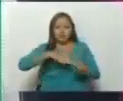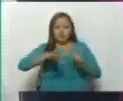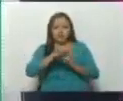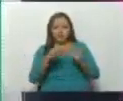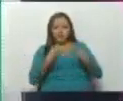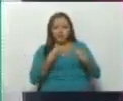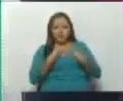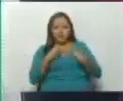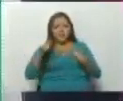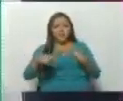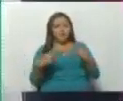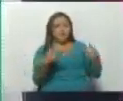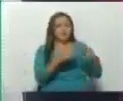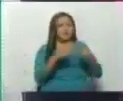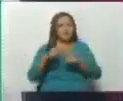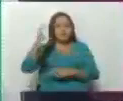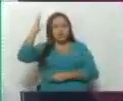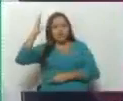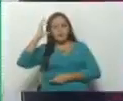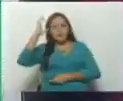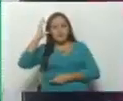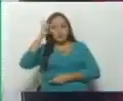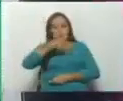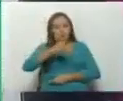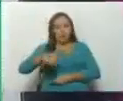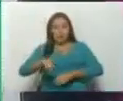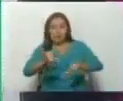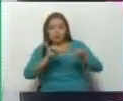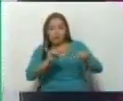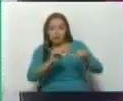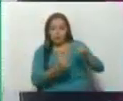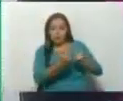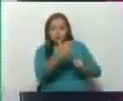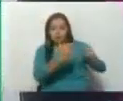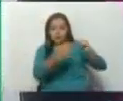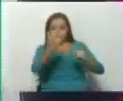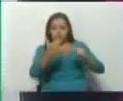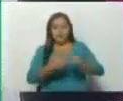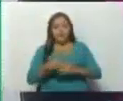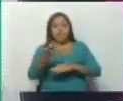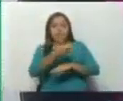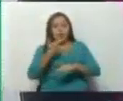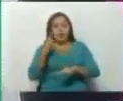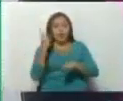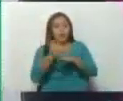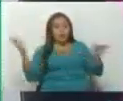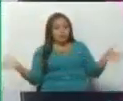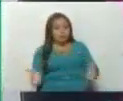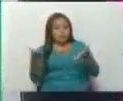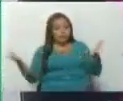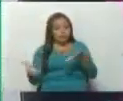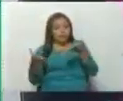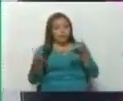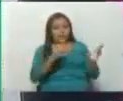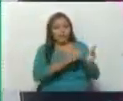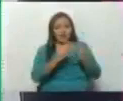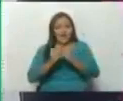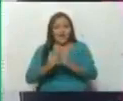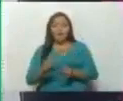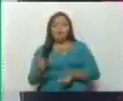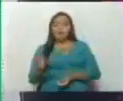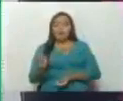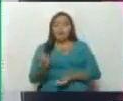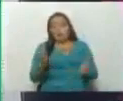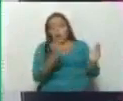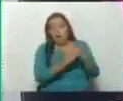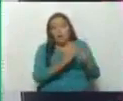la capacidad del pueblo constructor y planteando que el Estado tiene que desarrollar esa capacidad, sean viviendas nuevas, sean